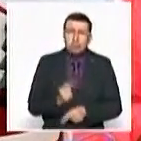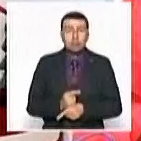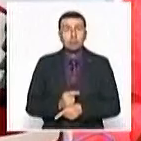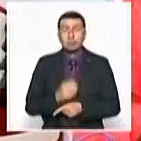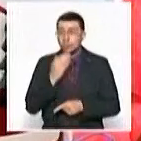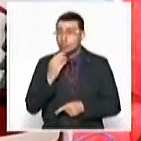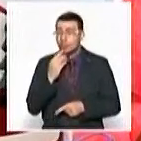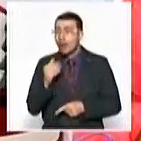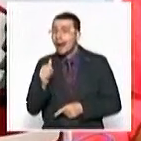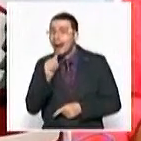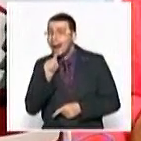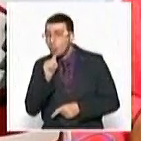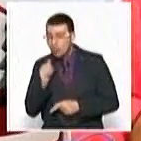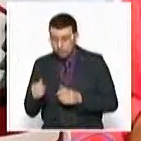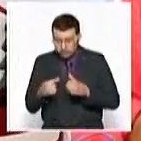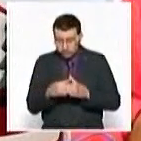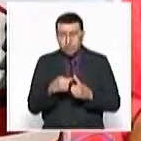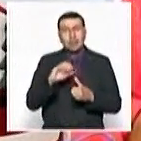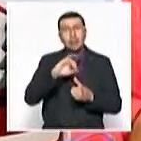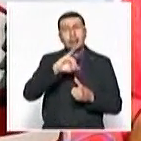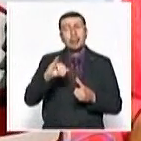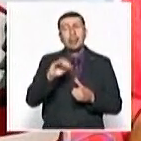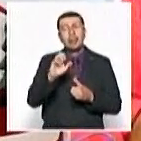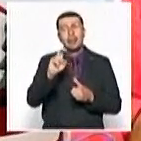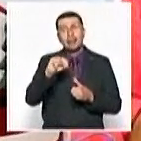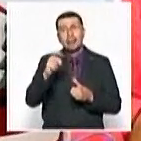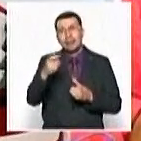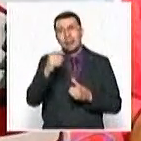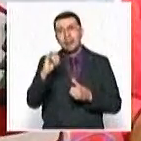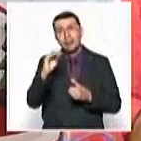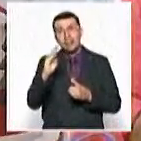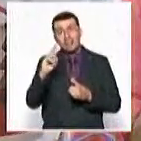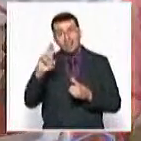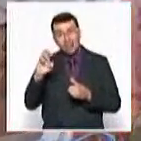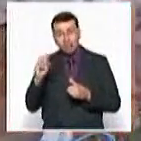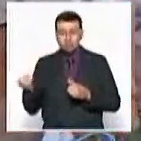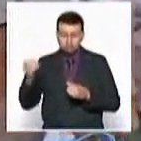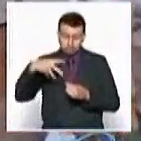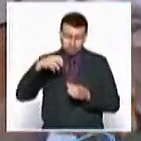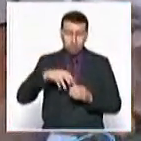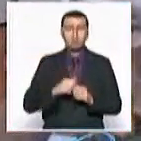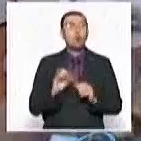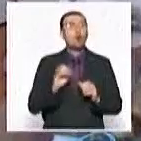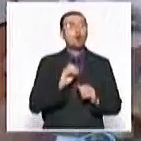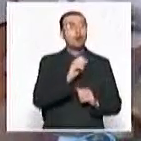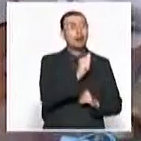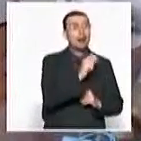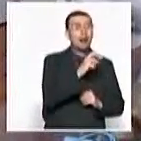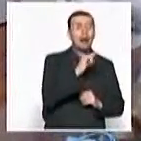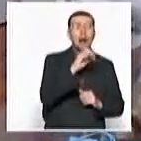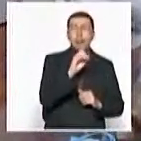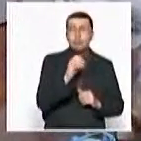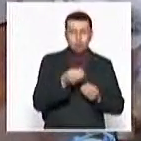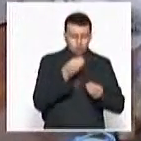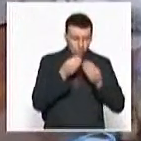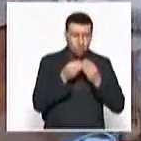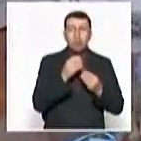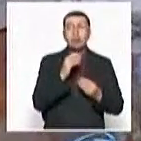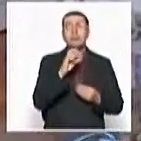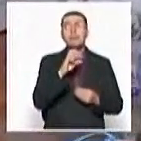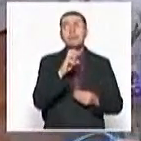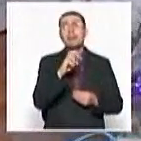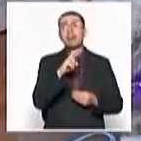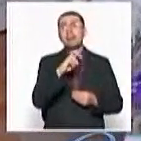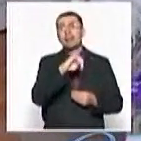con jengibre, consumir el perejil, el apio y perejil, consumir buena cantidad de tomate de